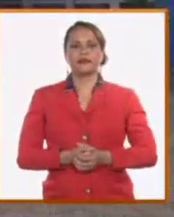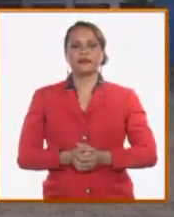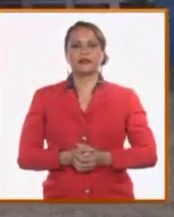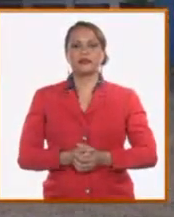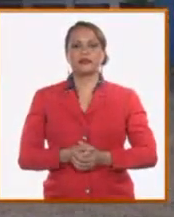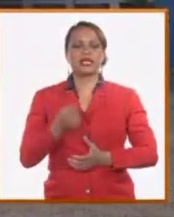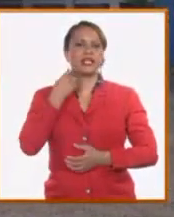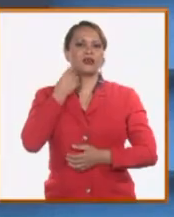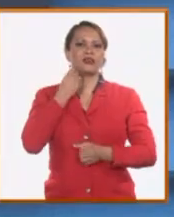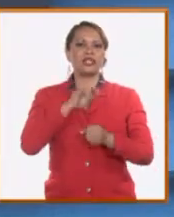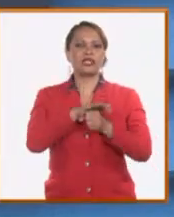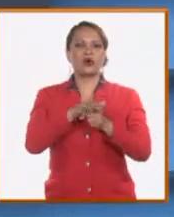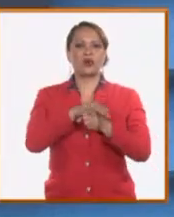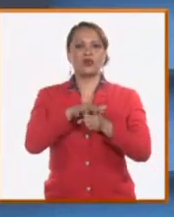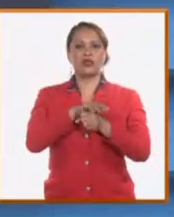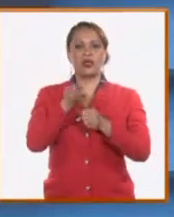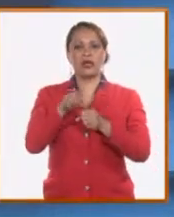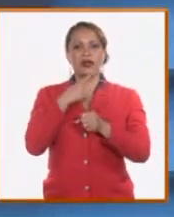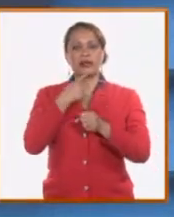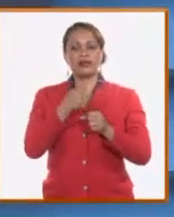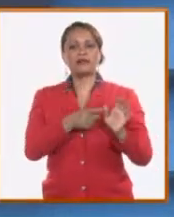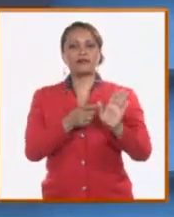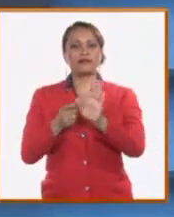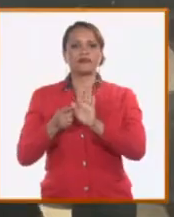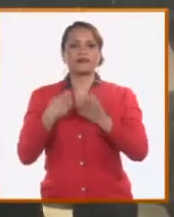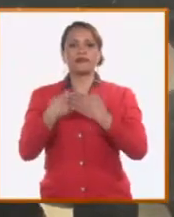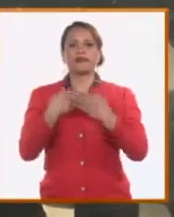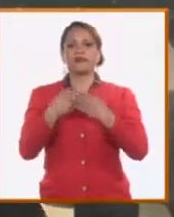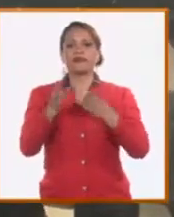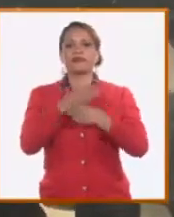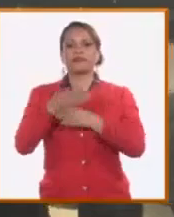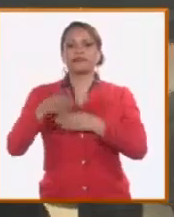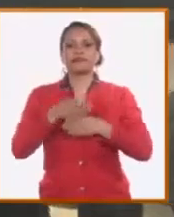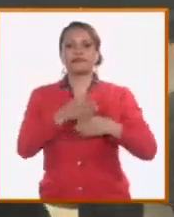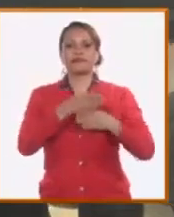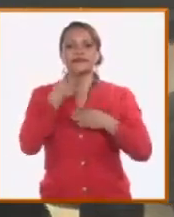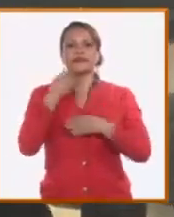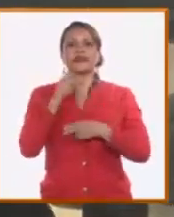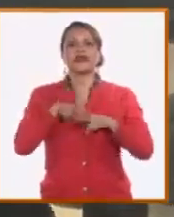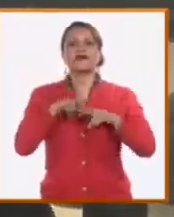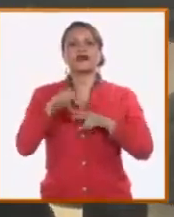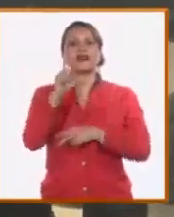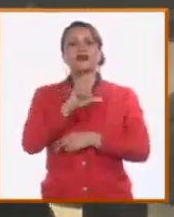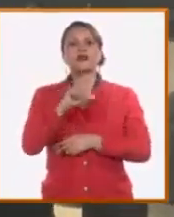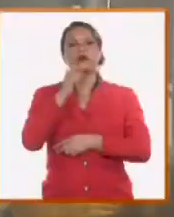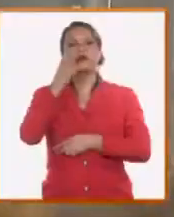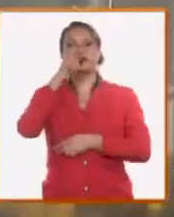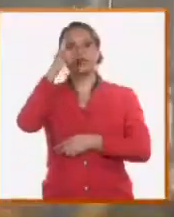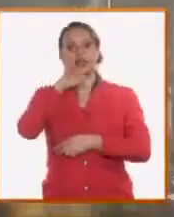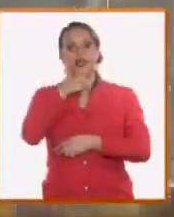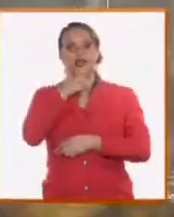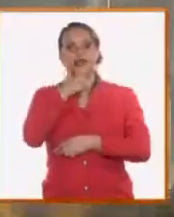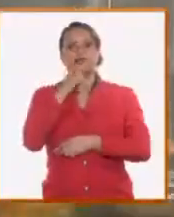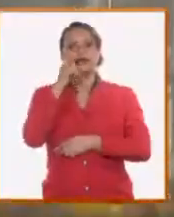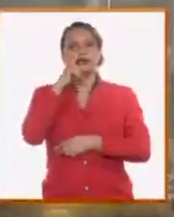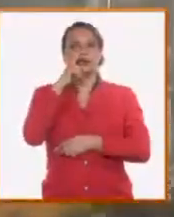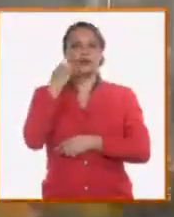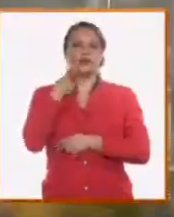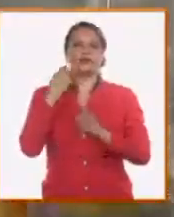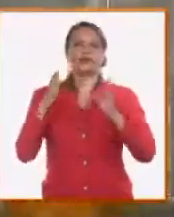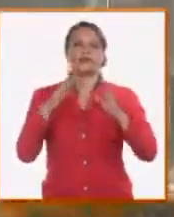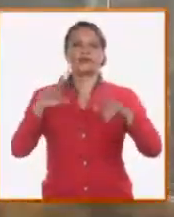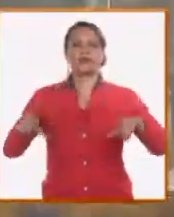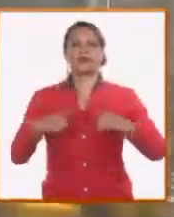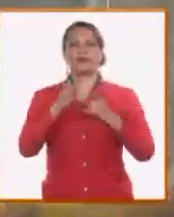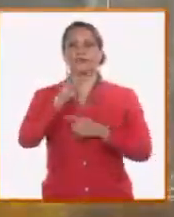La Ronera San José en Mayabeque realza el prestigio de la empresa mixta Habana Club Internacional S.A. que celebró en noviembre de este año su